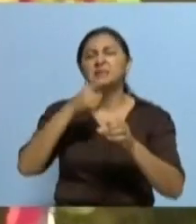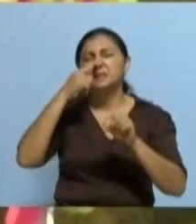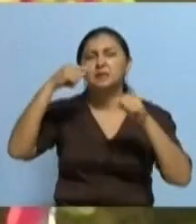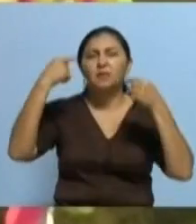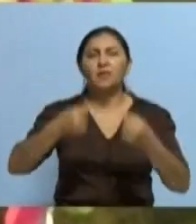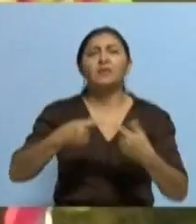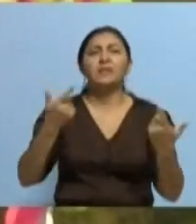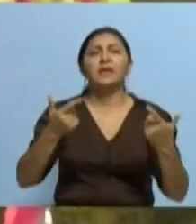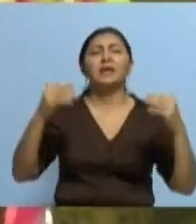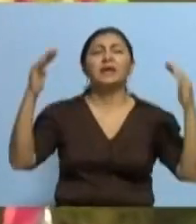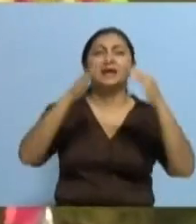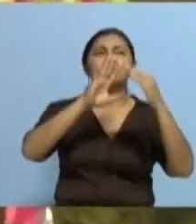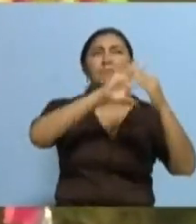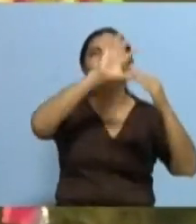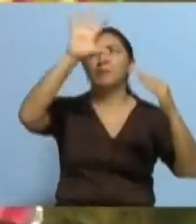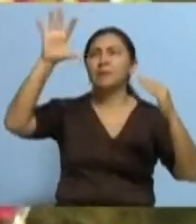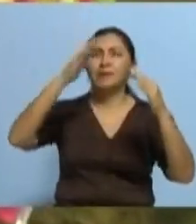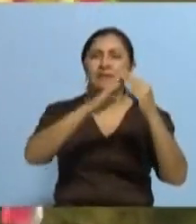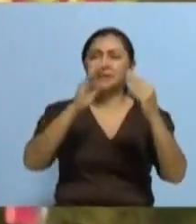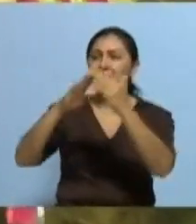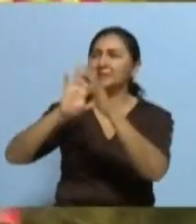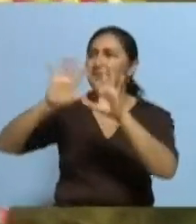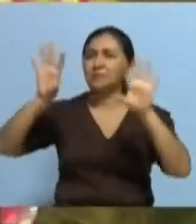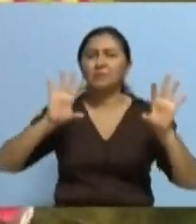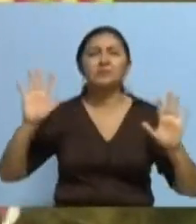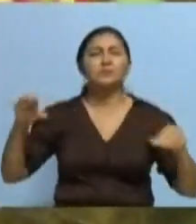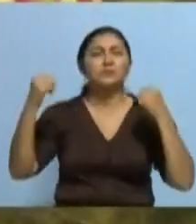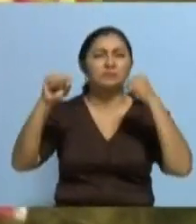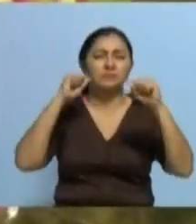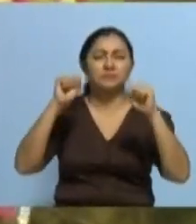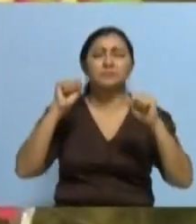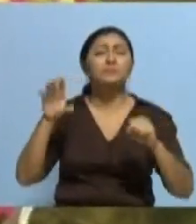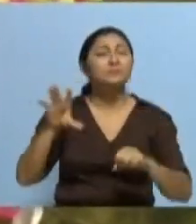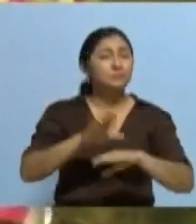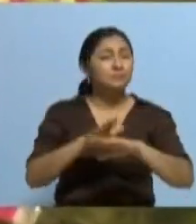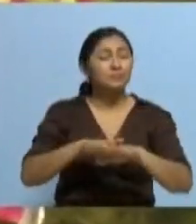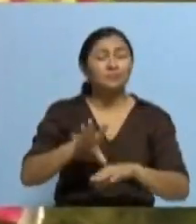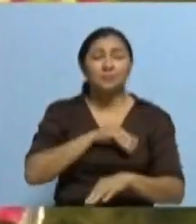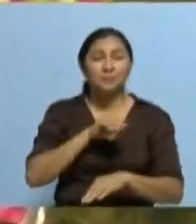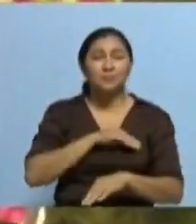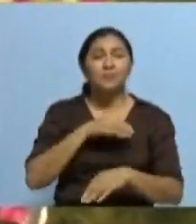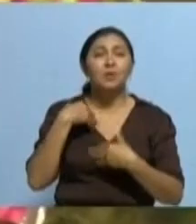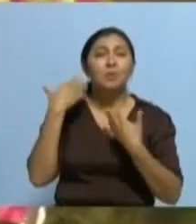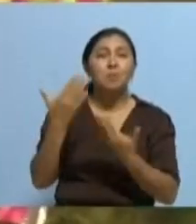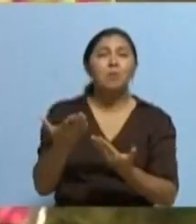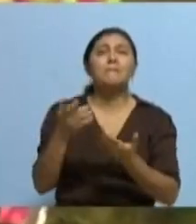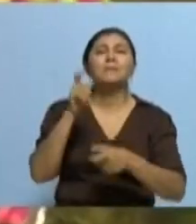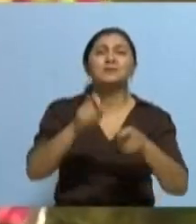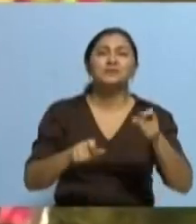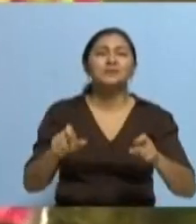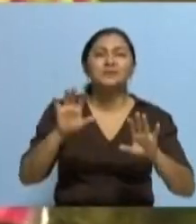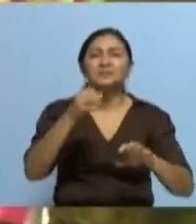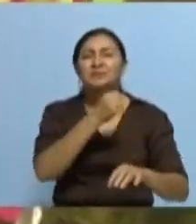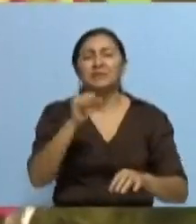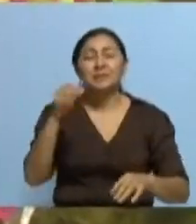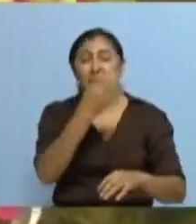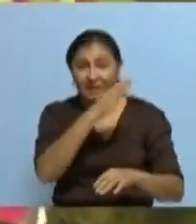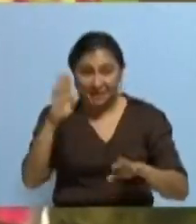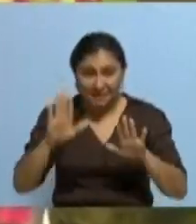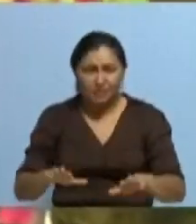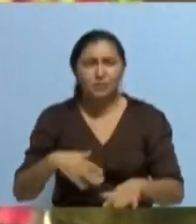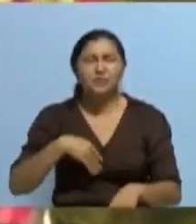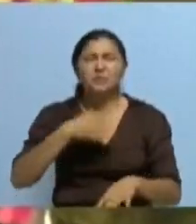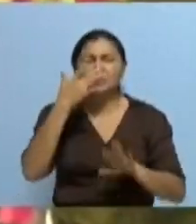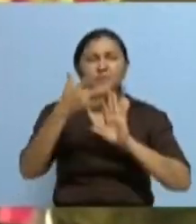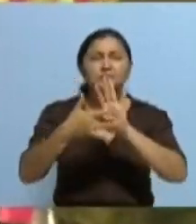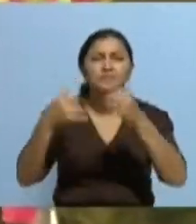carnavaleras. Y por eso quiero decirles a todos ustedes que estamos muy felices porque es esta la oportunidad que tienen los barranquilleros para mostrar todo su folclor. Yo